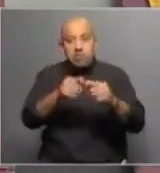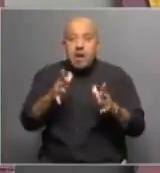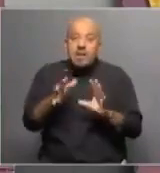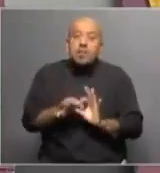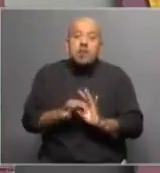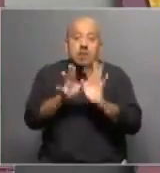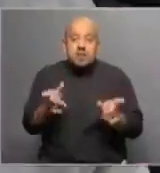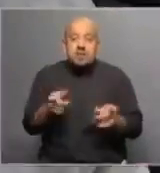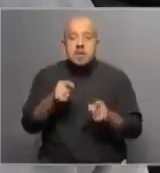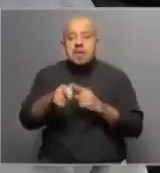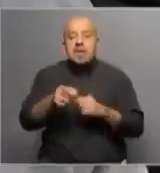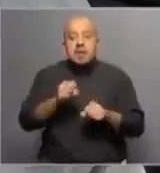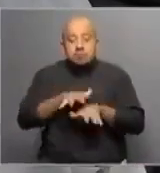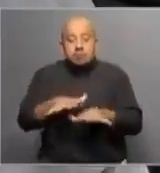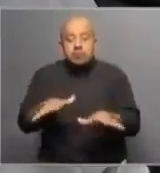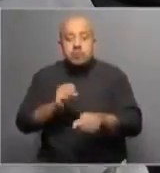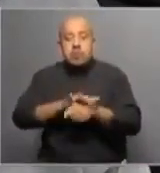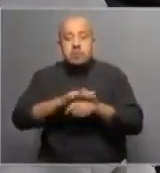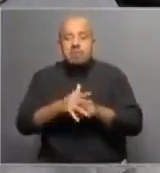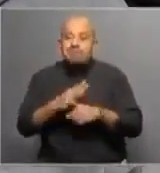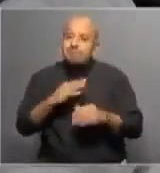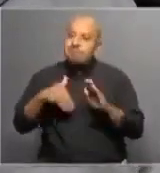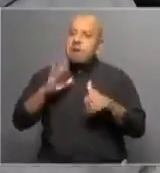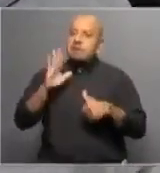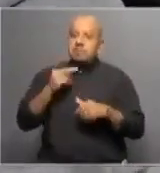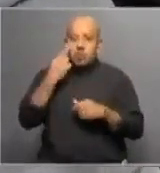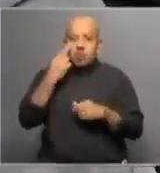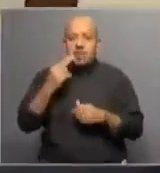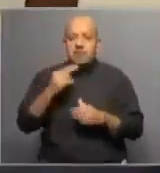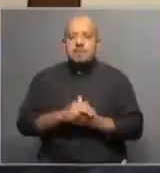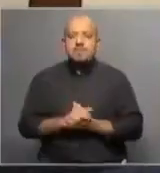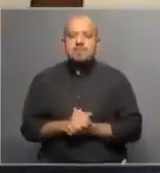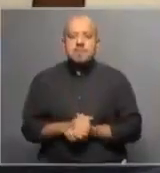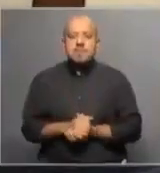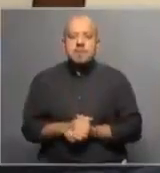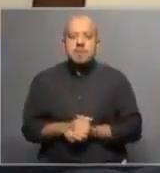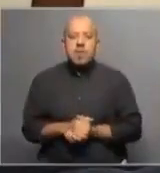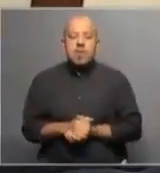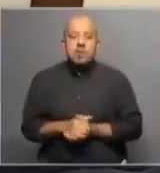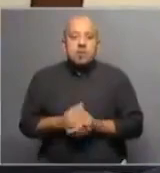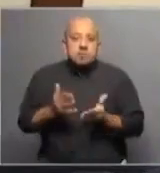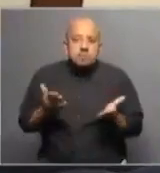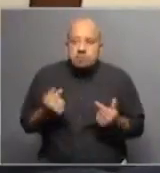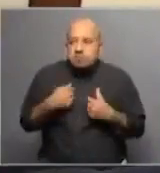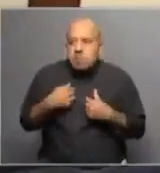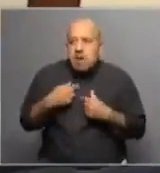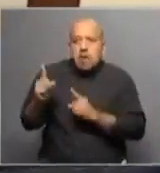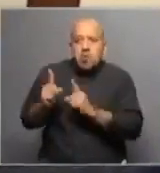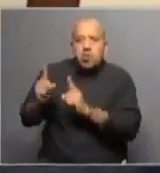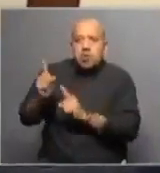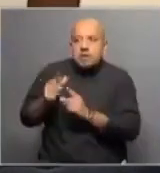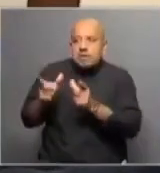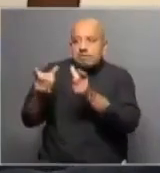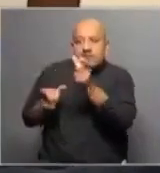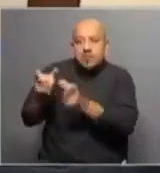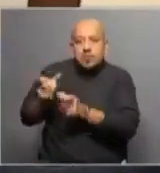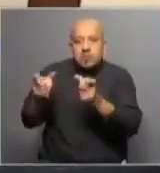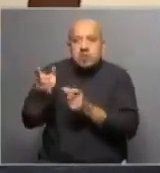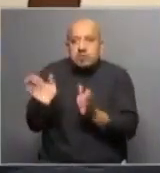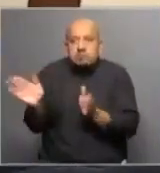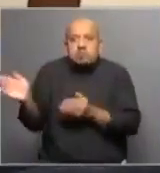durante la pandemia se problematiza los efectos en la vida de este grupo una parte de la población que porque para encerrarse en sí misma y por